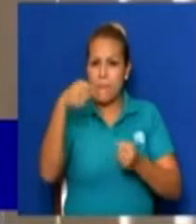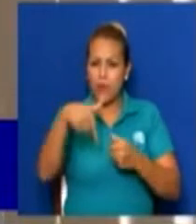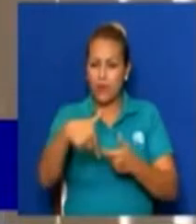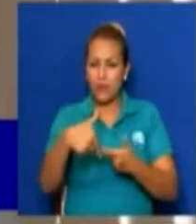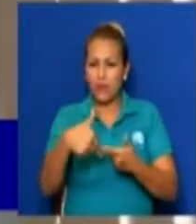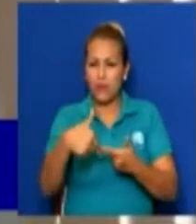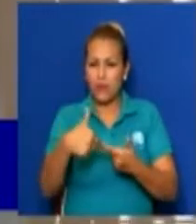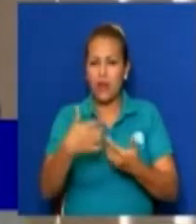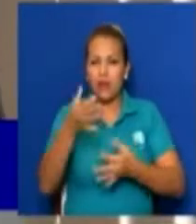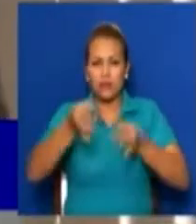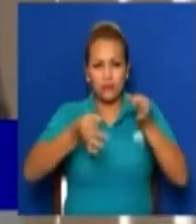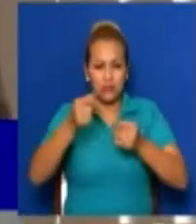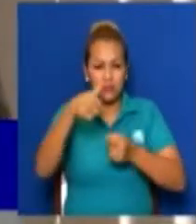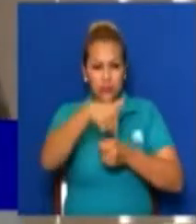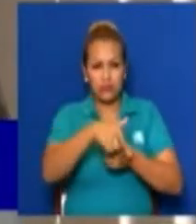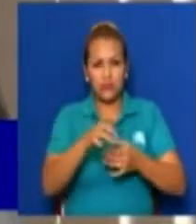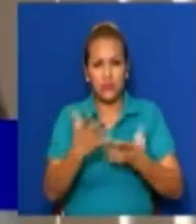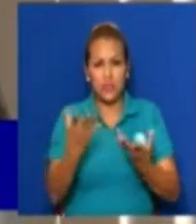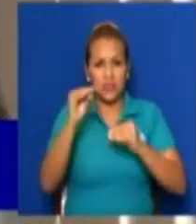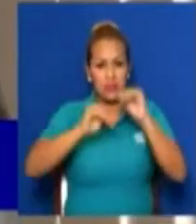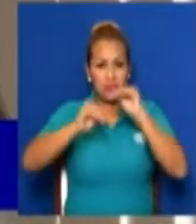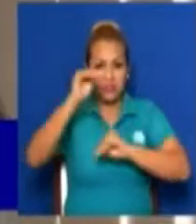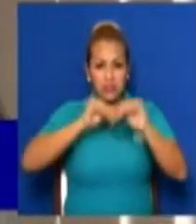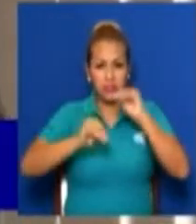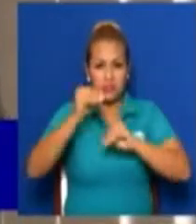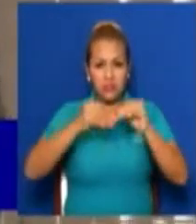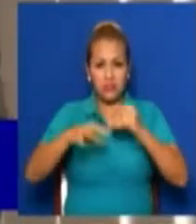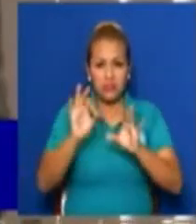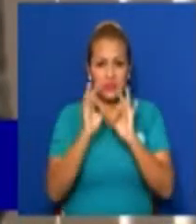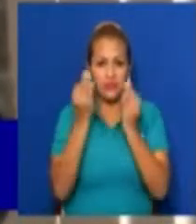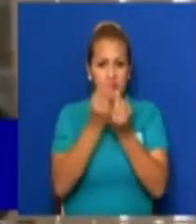Ministerio de Economía, Familiar, Asociativo y